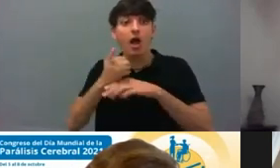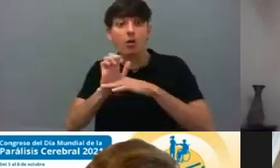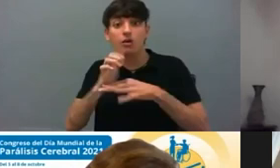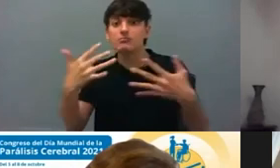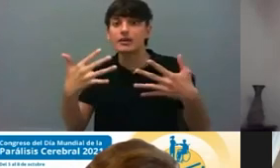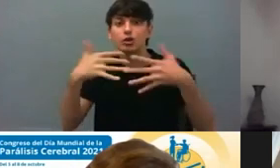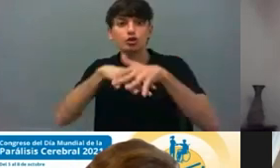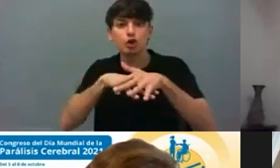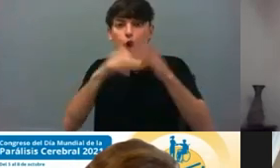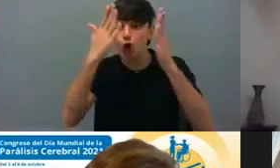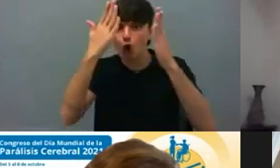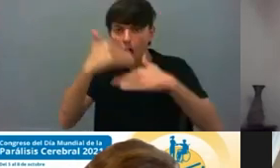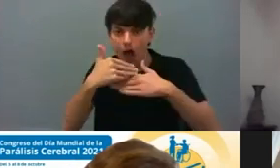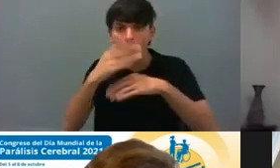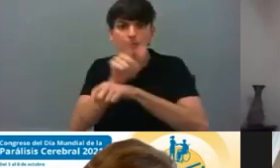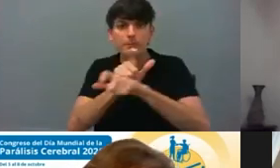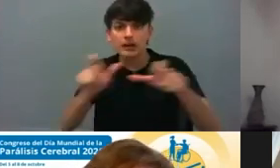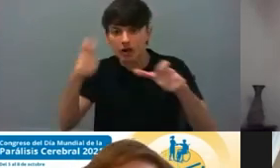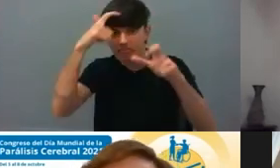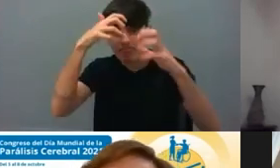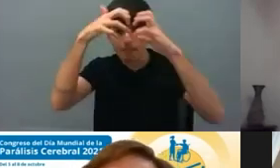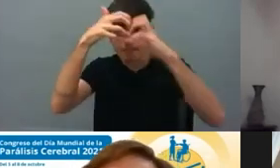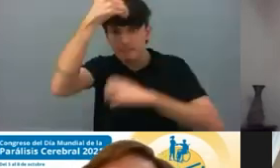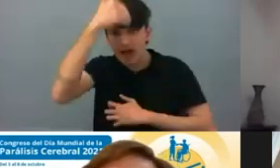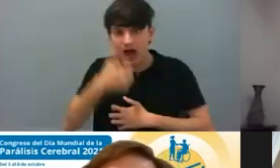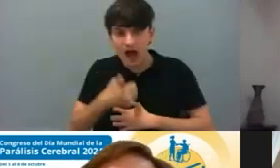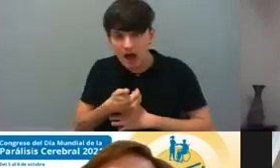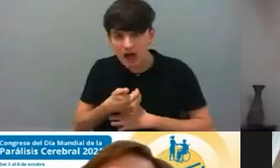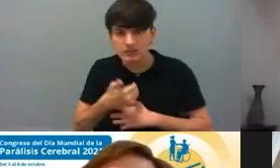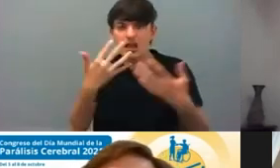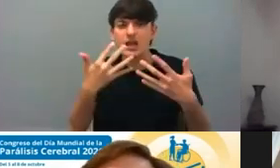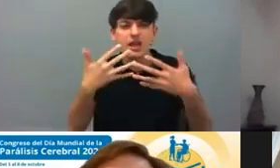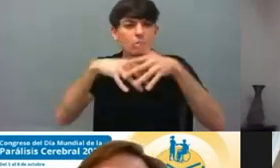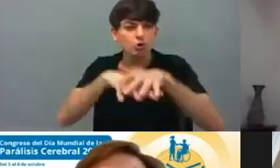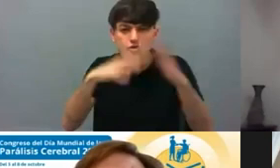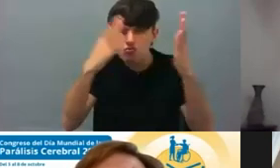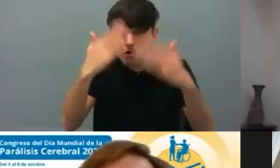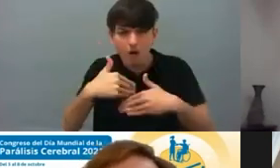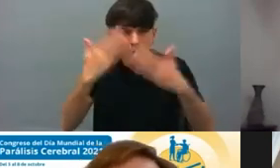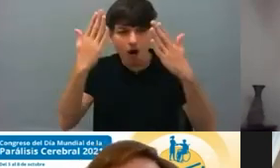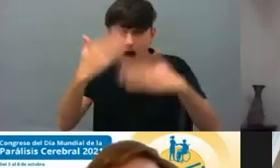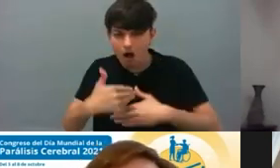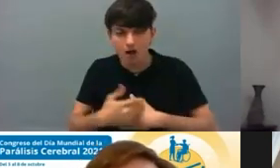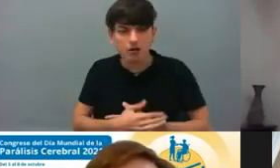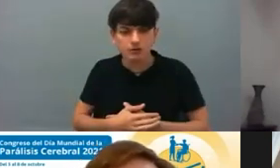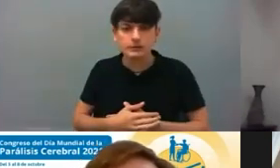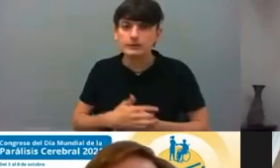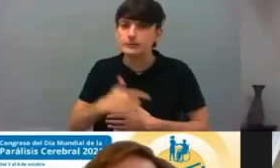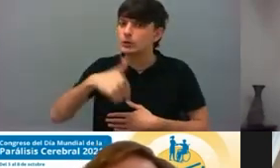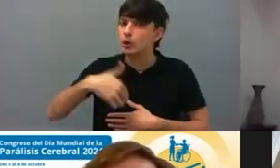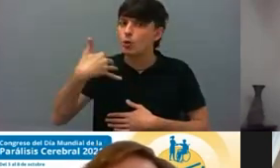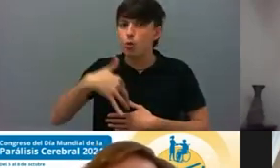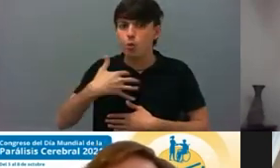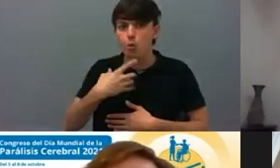las personas con parálisis cerebral en ningún sentido. Aquí nos ha costado